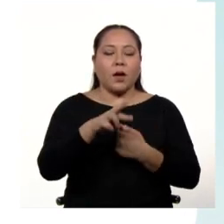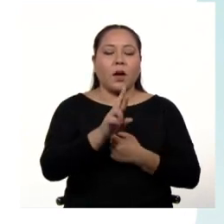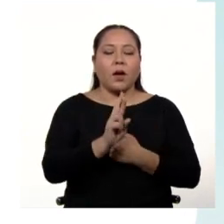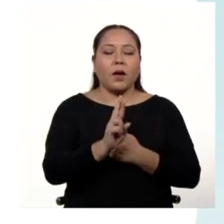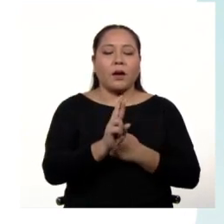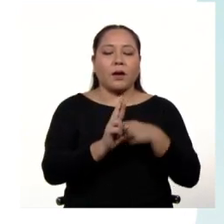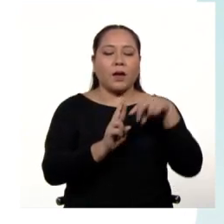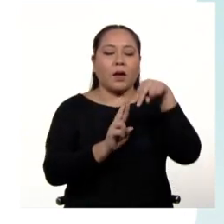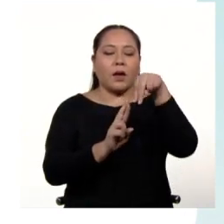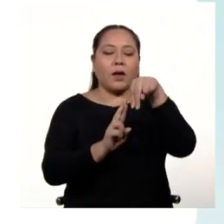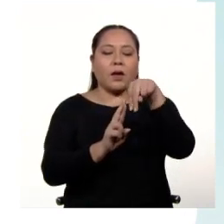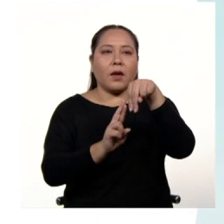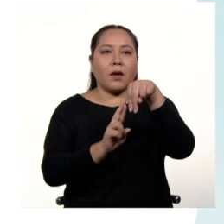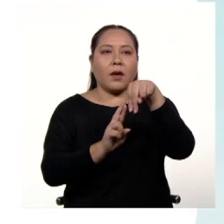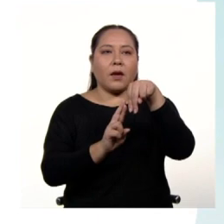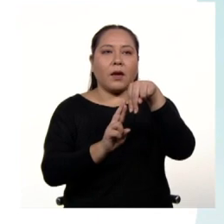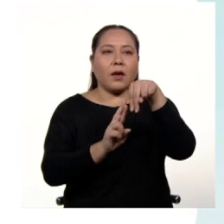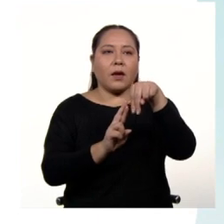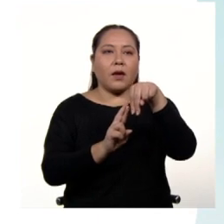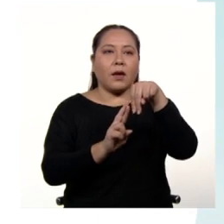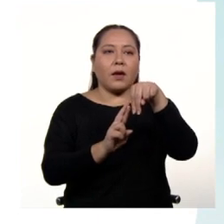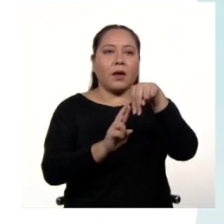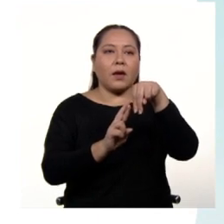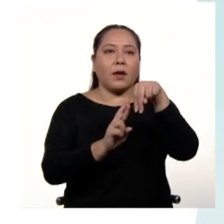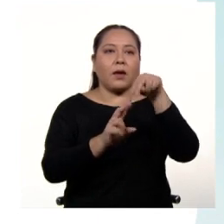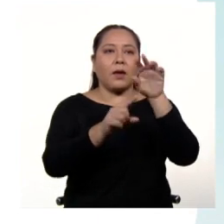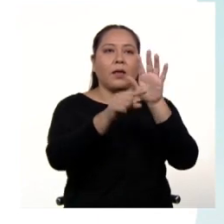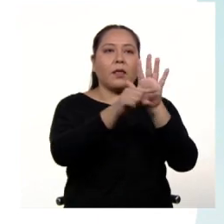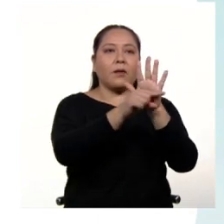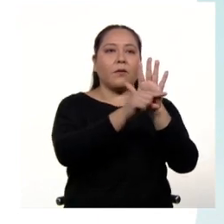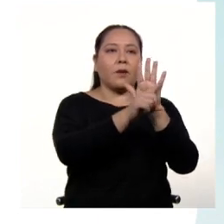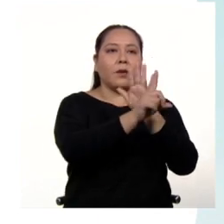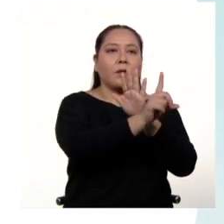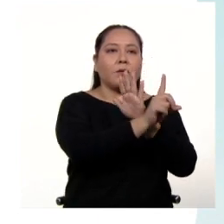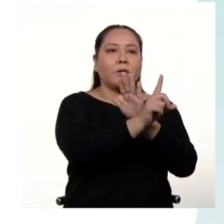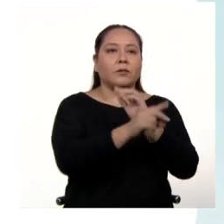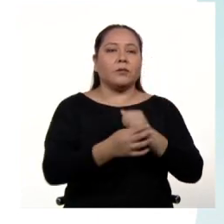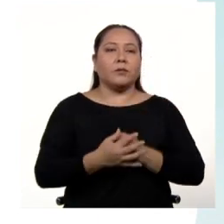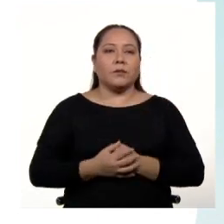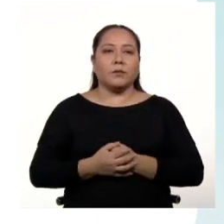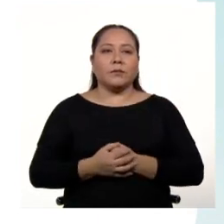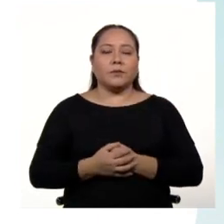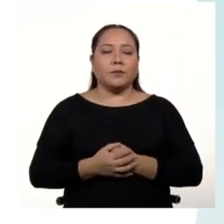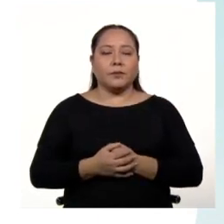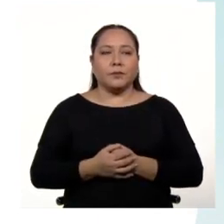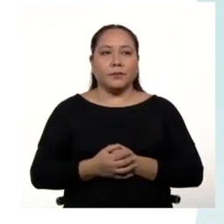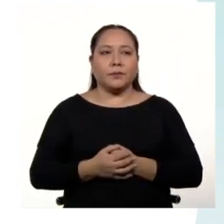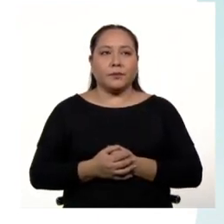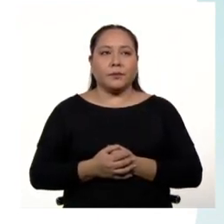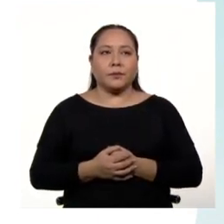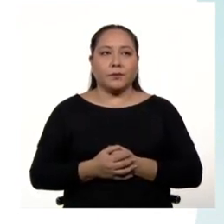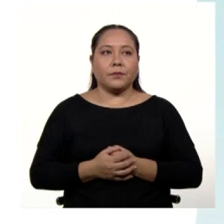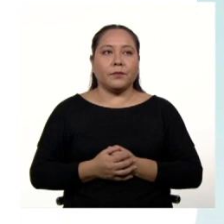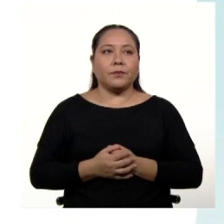razón r elevada a la sustracción del número de términos n menos 1.